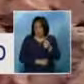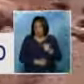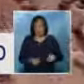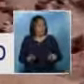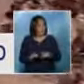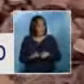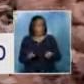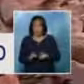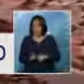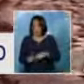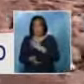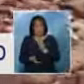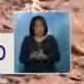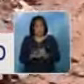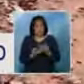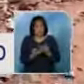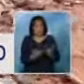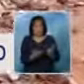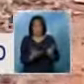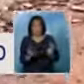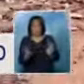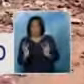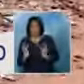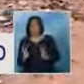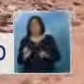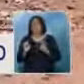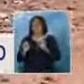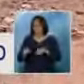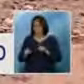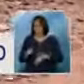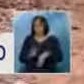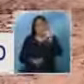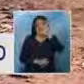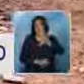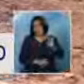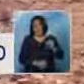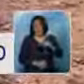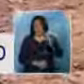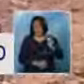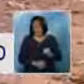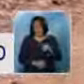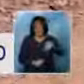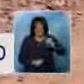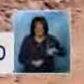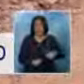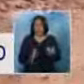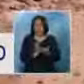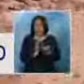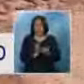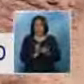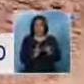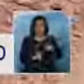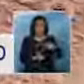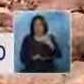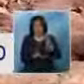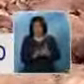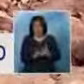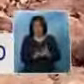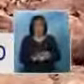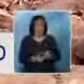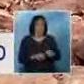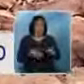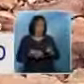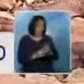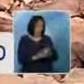este tipo de problemas con los cercos perimétricos sí exactamente más del 50% de colegios cuentan con este problema una